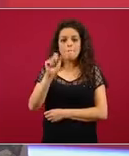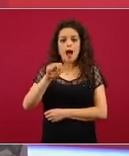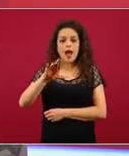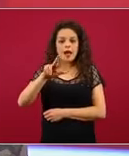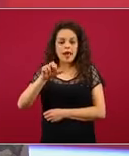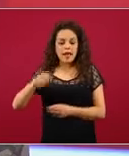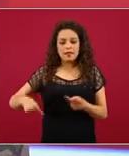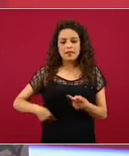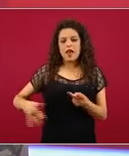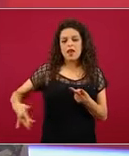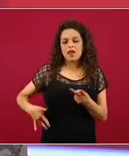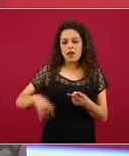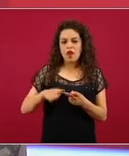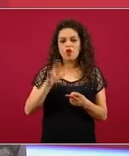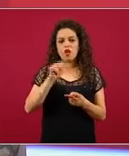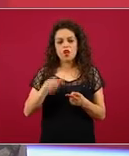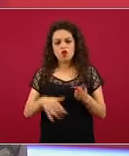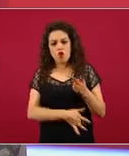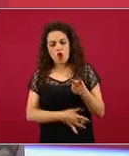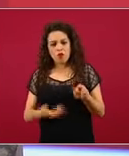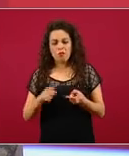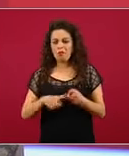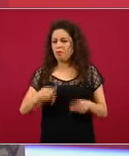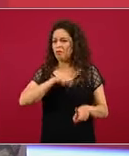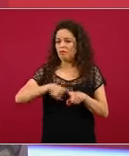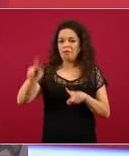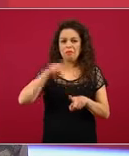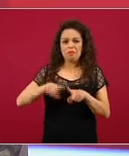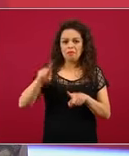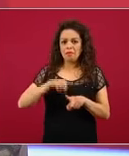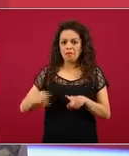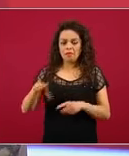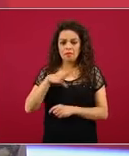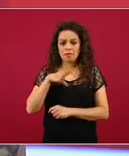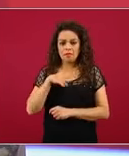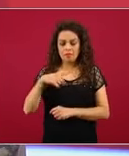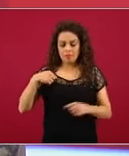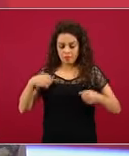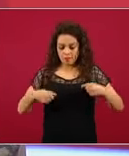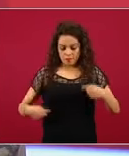los riñones, otras componentes del aparato digestivo,